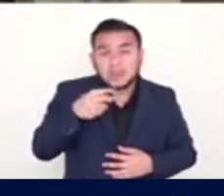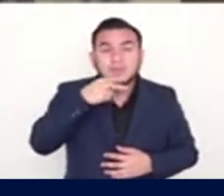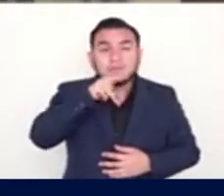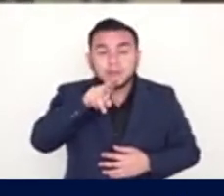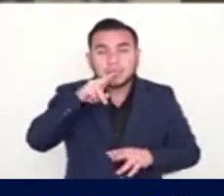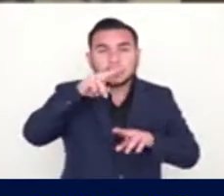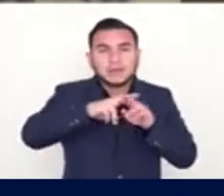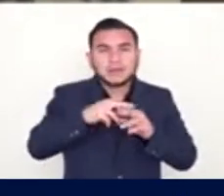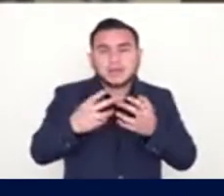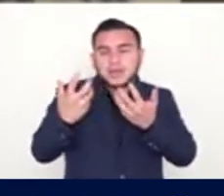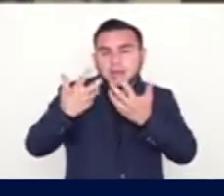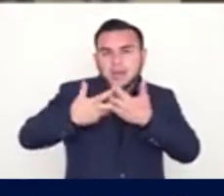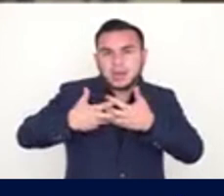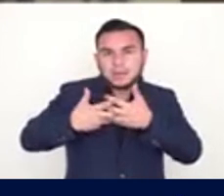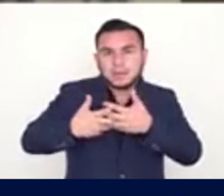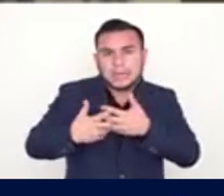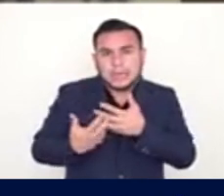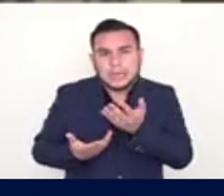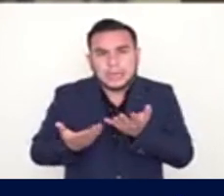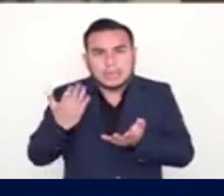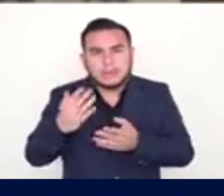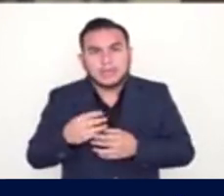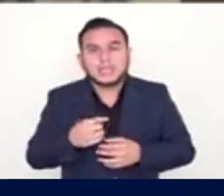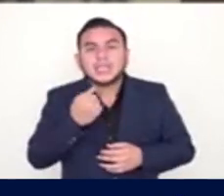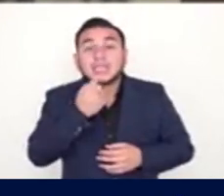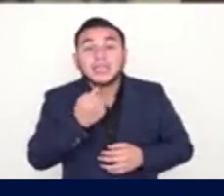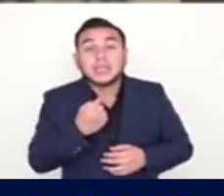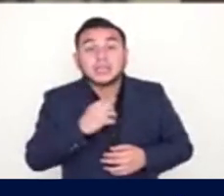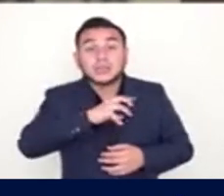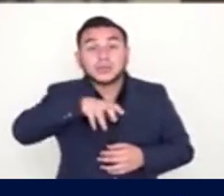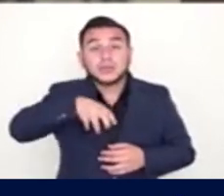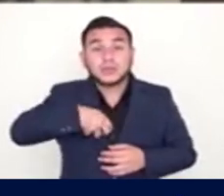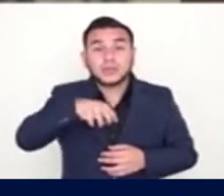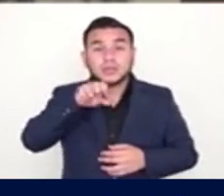esa empresa que tú decís, curiosamente, es de la familia Simán.